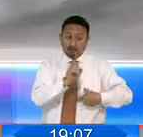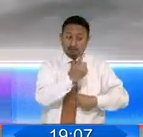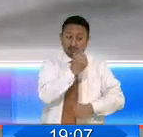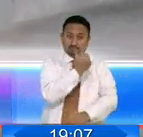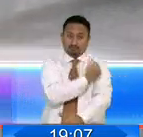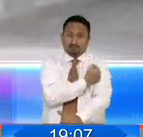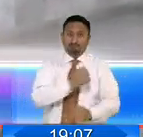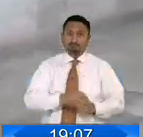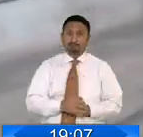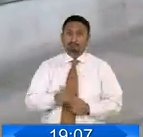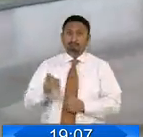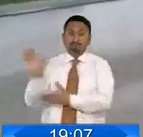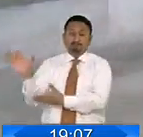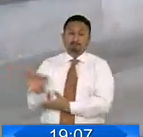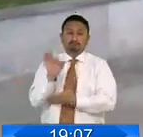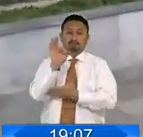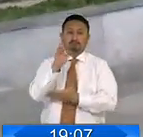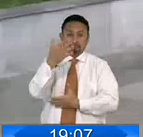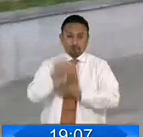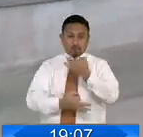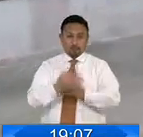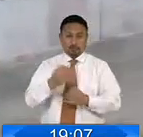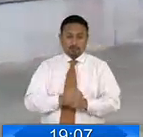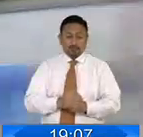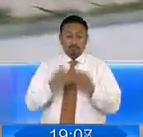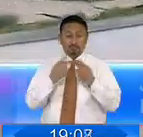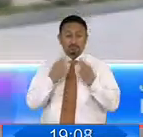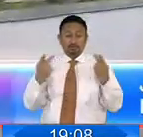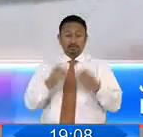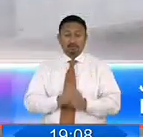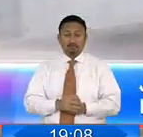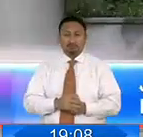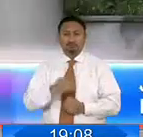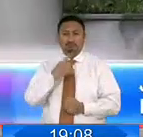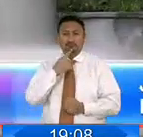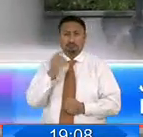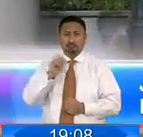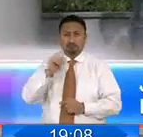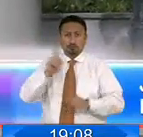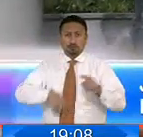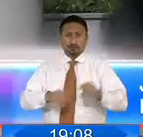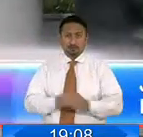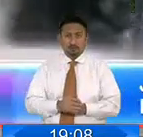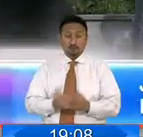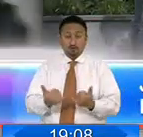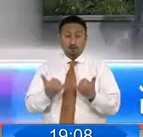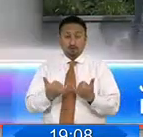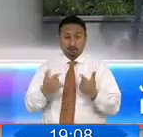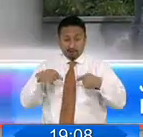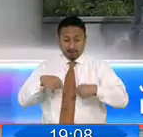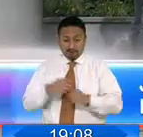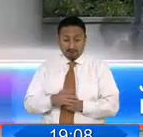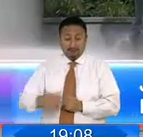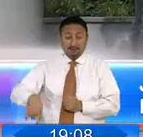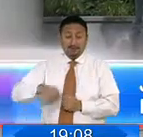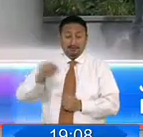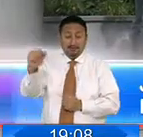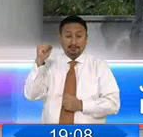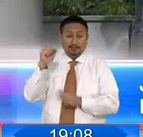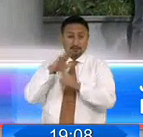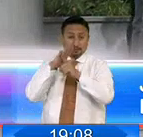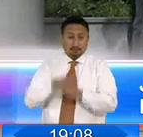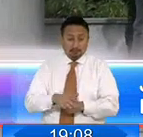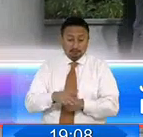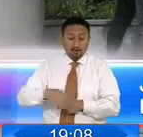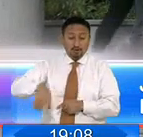la vacuna los representantes de acción jurídica popular negaron la posibilidad de que con esto pueda existir una vulneración sobre la